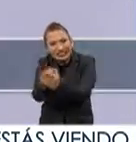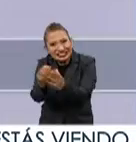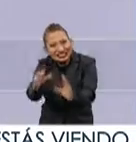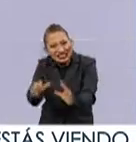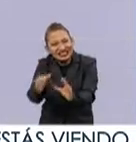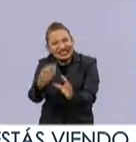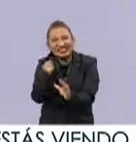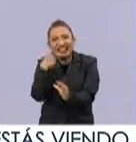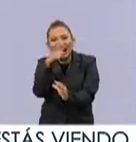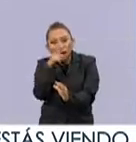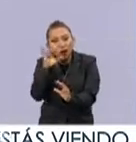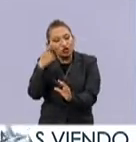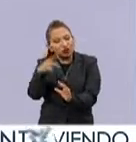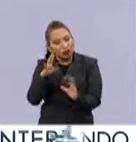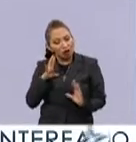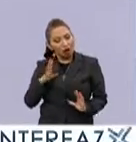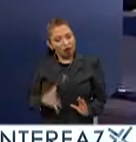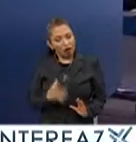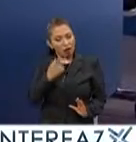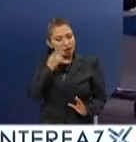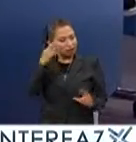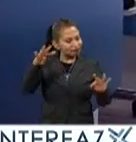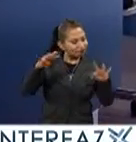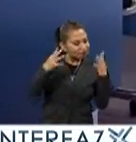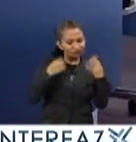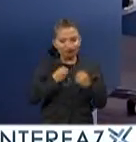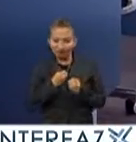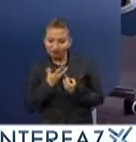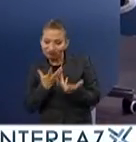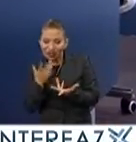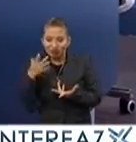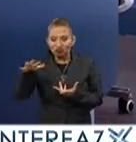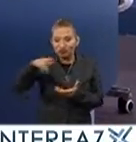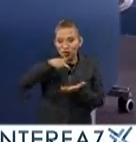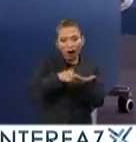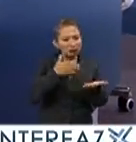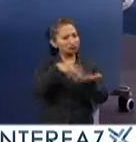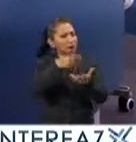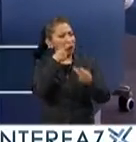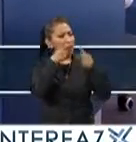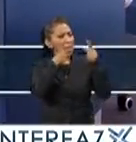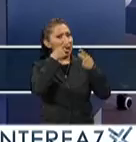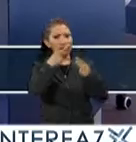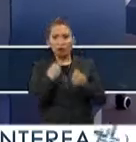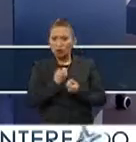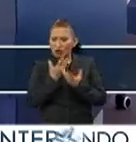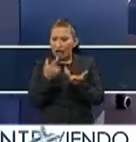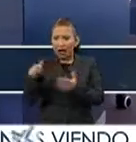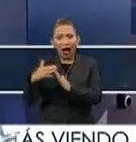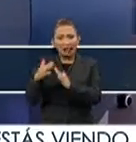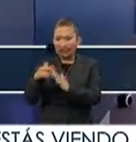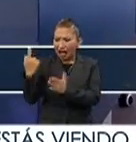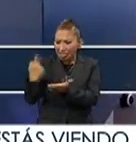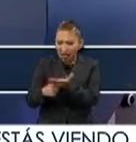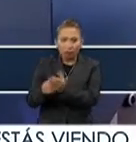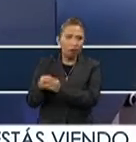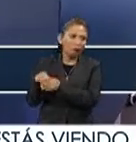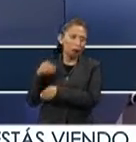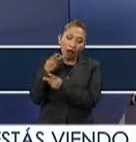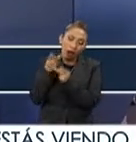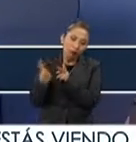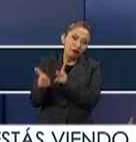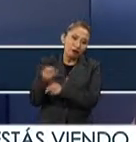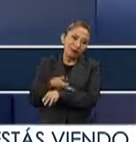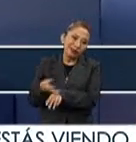y con ella el orgullo de hablarla, de manifestarse en todos los espacios públicos, sacarla de la casa, sacarla de la